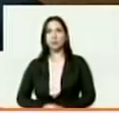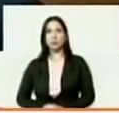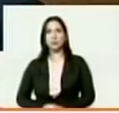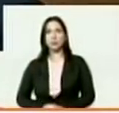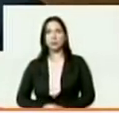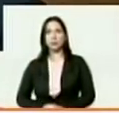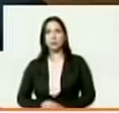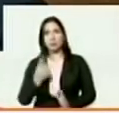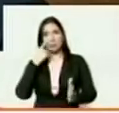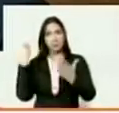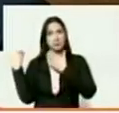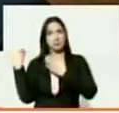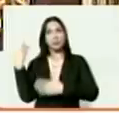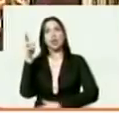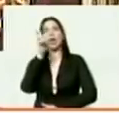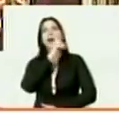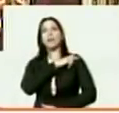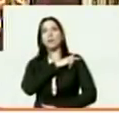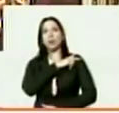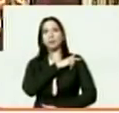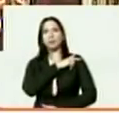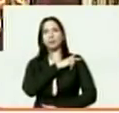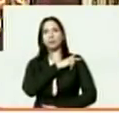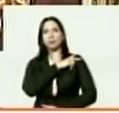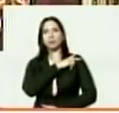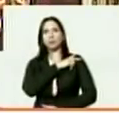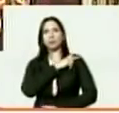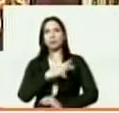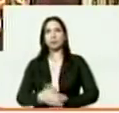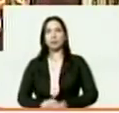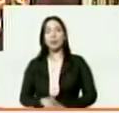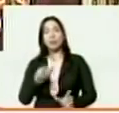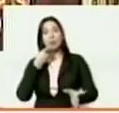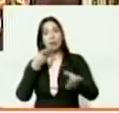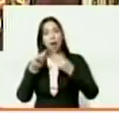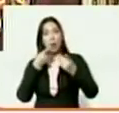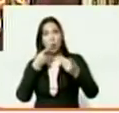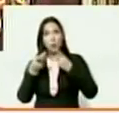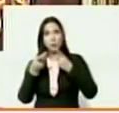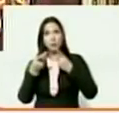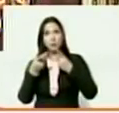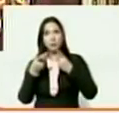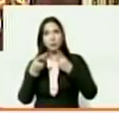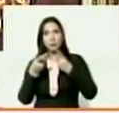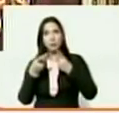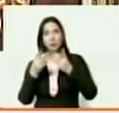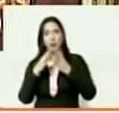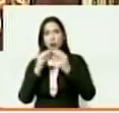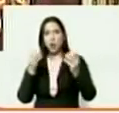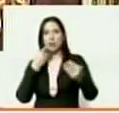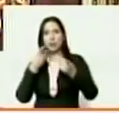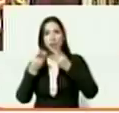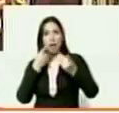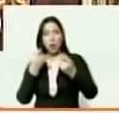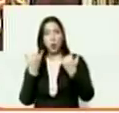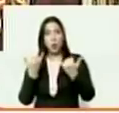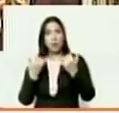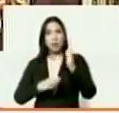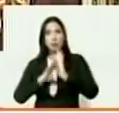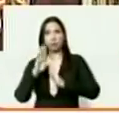Él es el jefe de el diálogo, de los diálogos que están en pleno